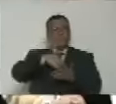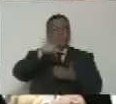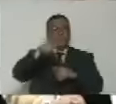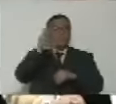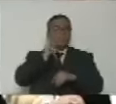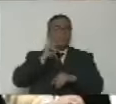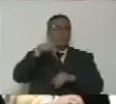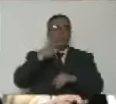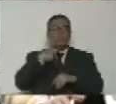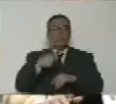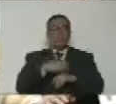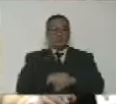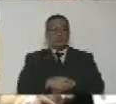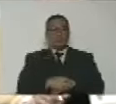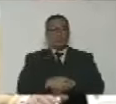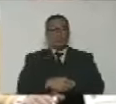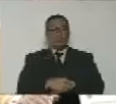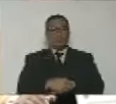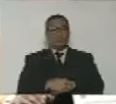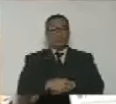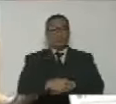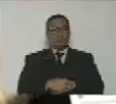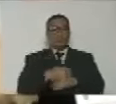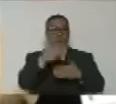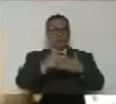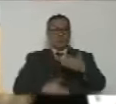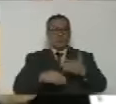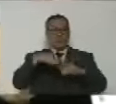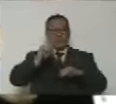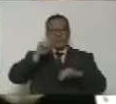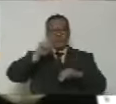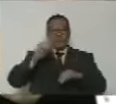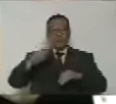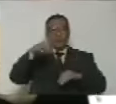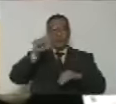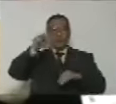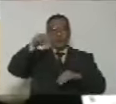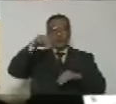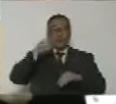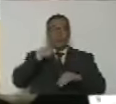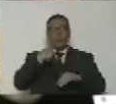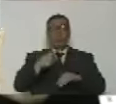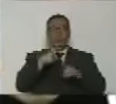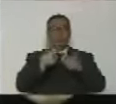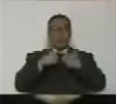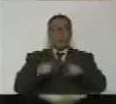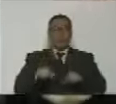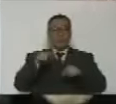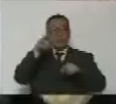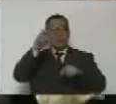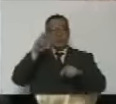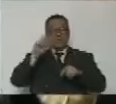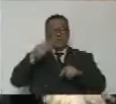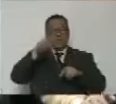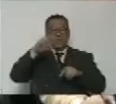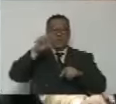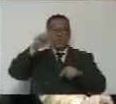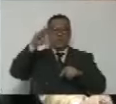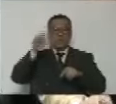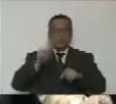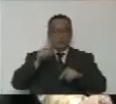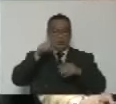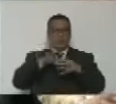Bolívar, tal como lo manifestaba en el manifiesto de Cartagena, Bolívar decía: liberar a la Nueva Granada de la suerte